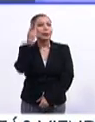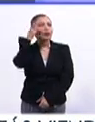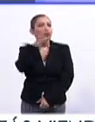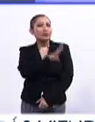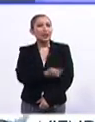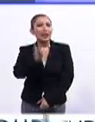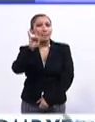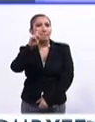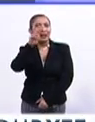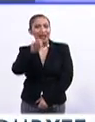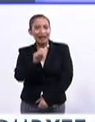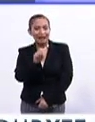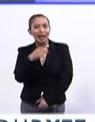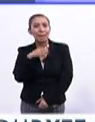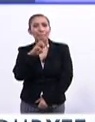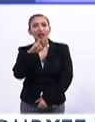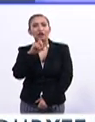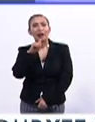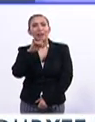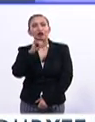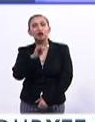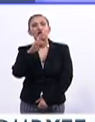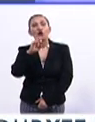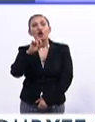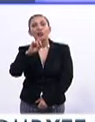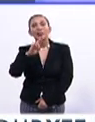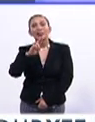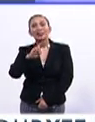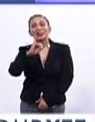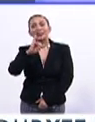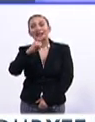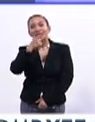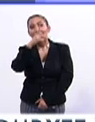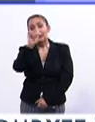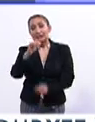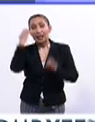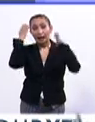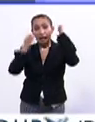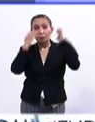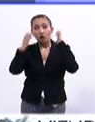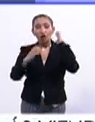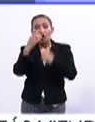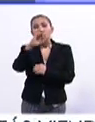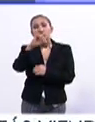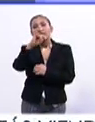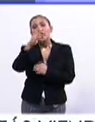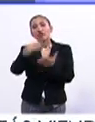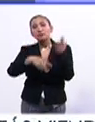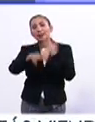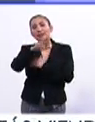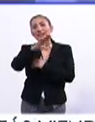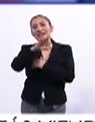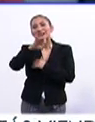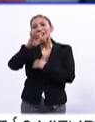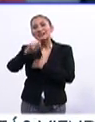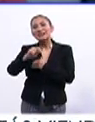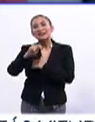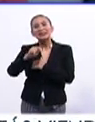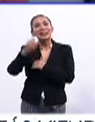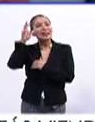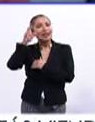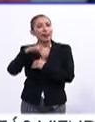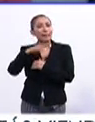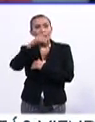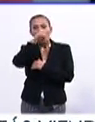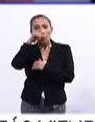director gral del politécnico nacional mario alberto rodríguez inauguró la exposición de la 2018 del 6 y 5 benito juárez